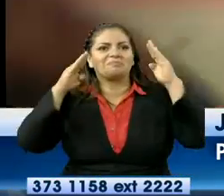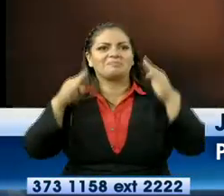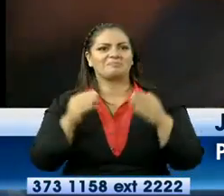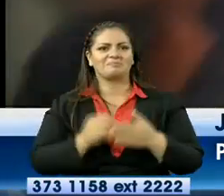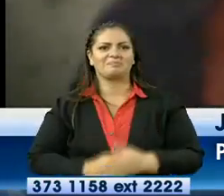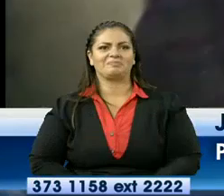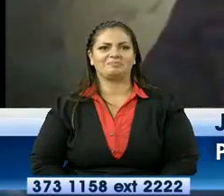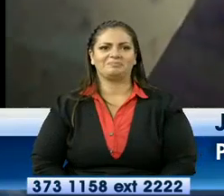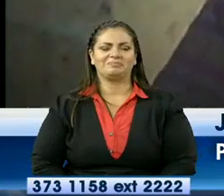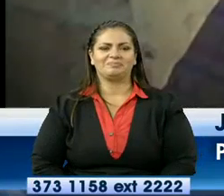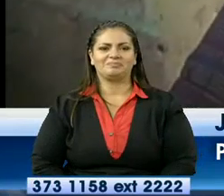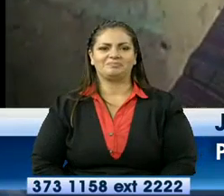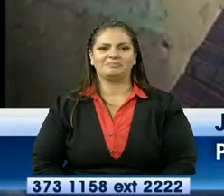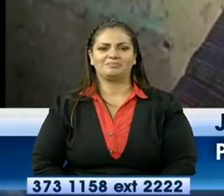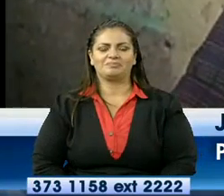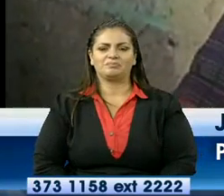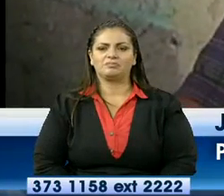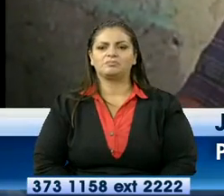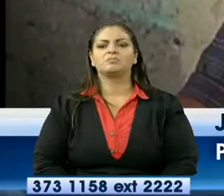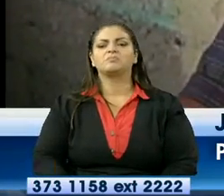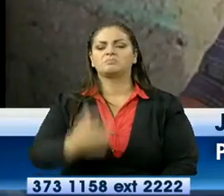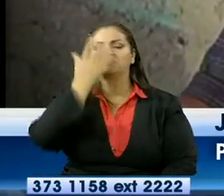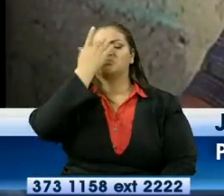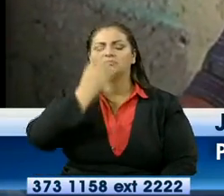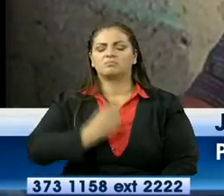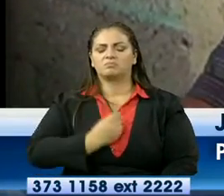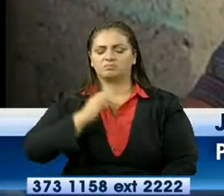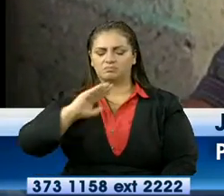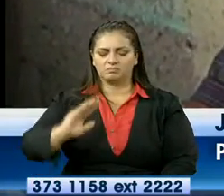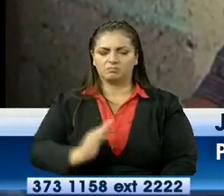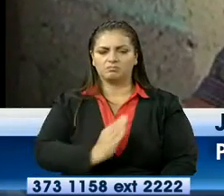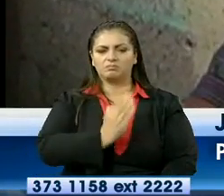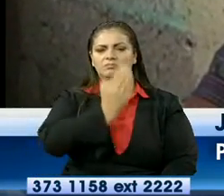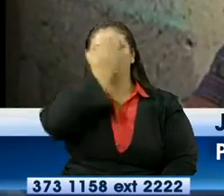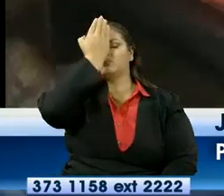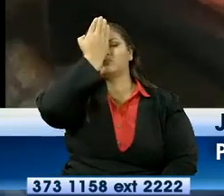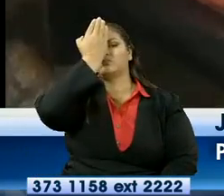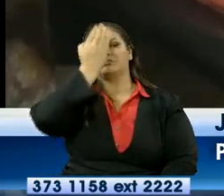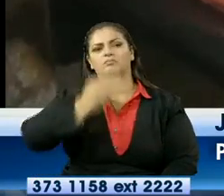nueva vida y espera dejar atrás ese mundo de perdición. Yo voy a